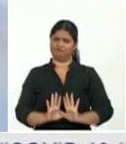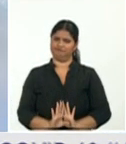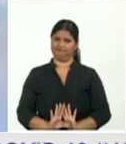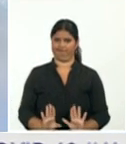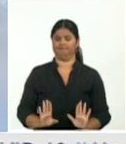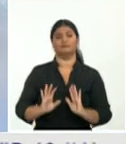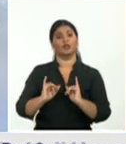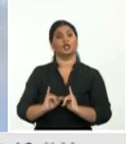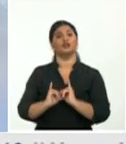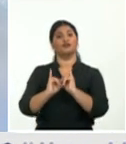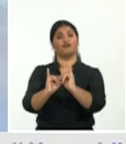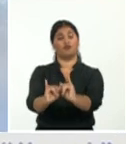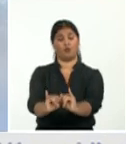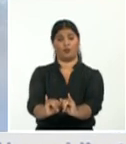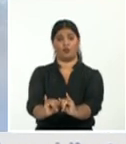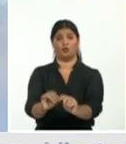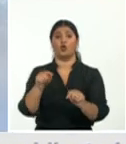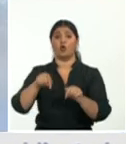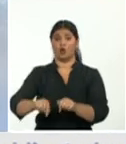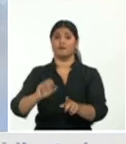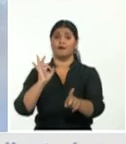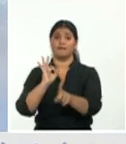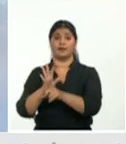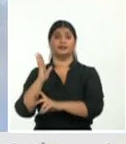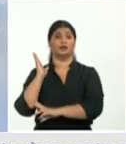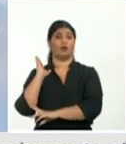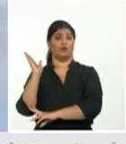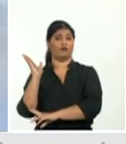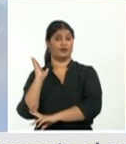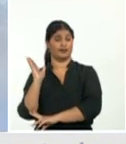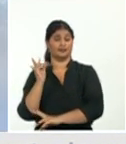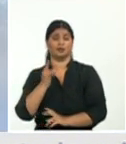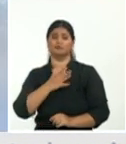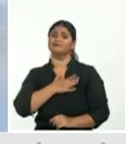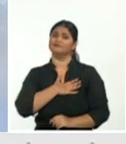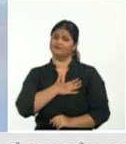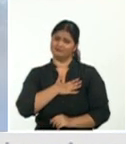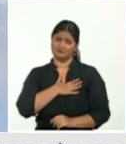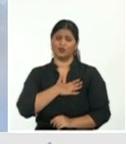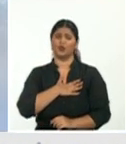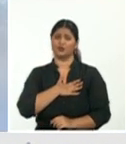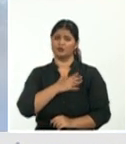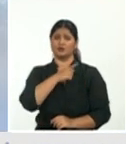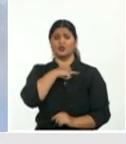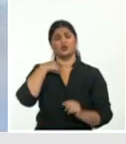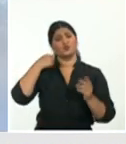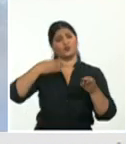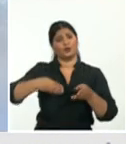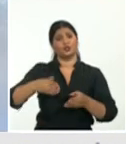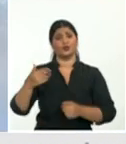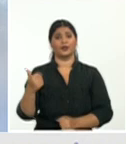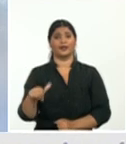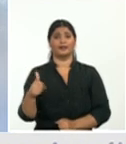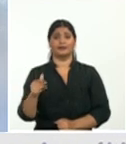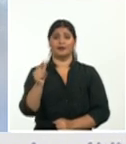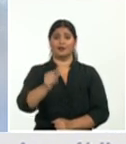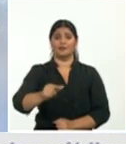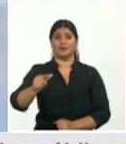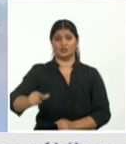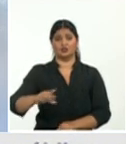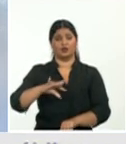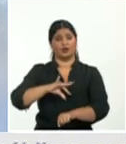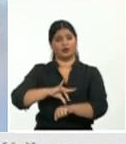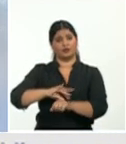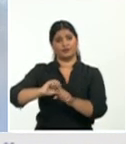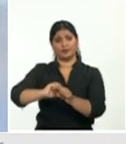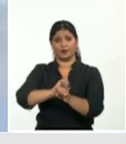Informamos, lamentamos y dimos las condolencias al inicio por el fallecimiento de 10 personas en Cuba con COVID-19, y